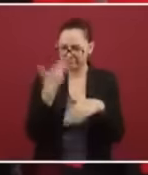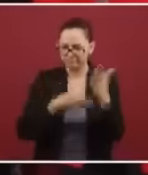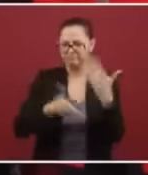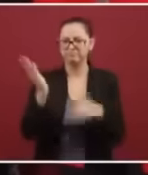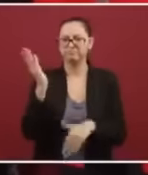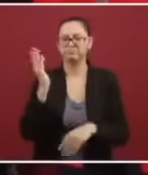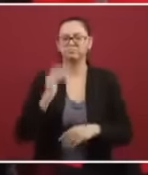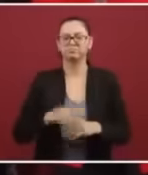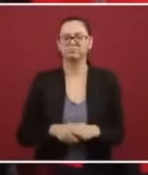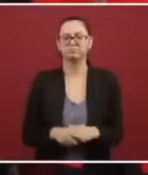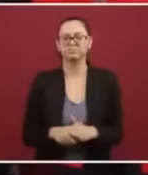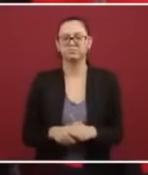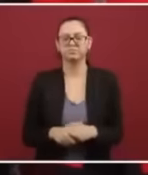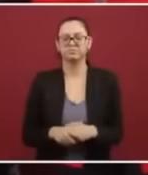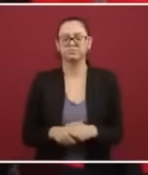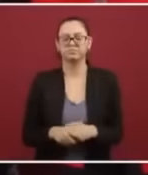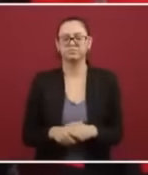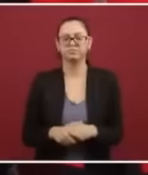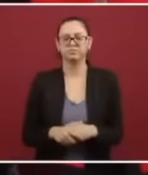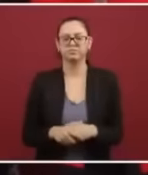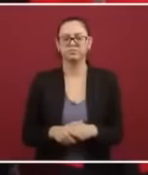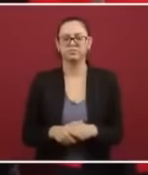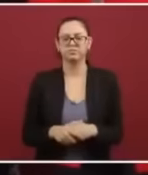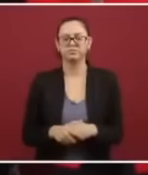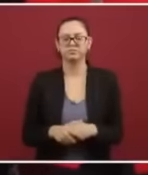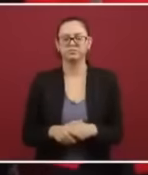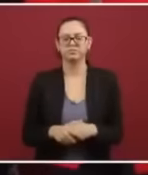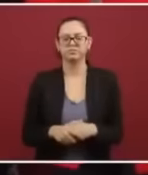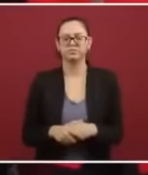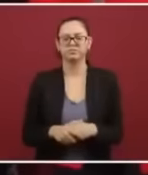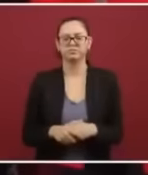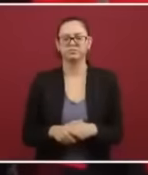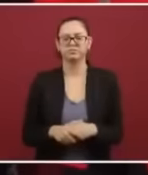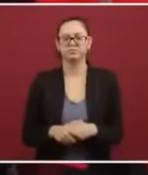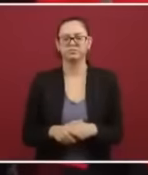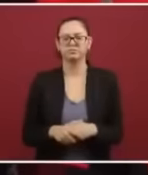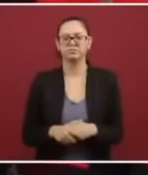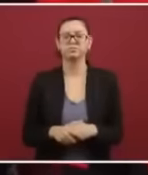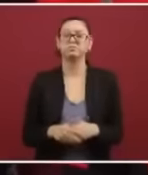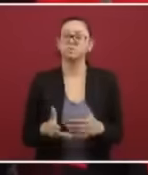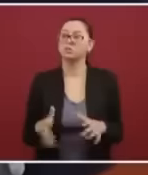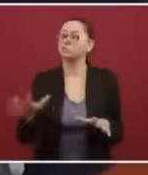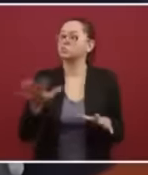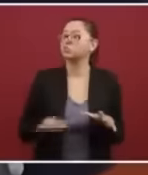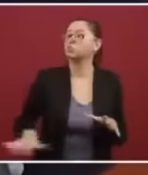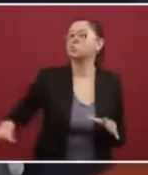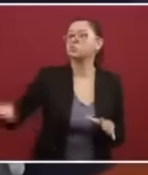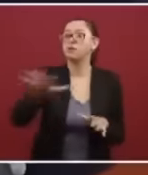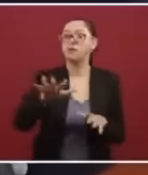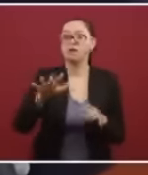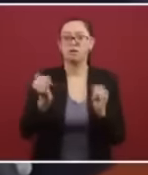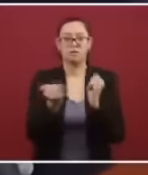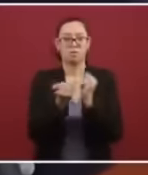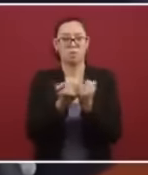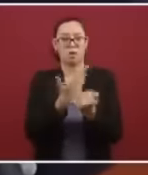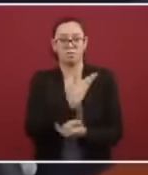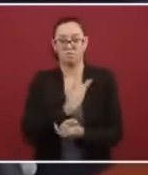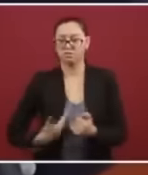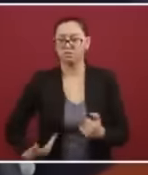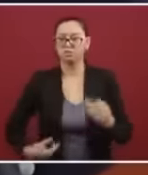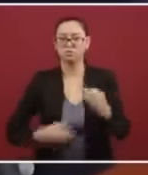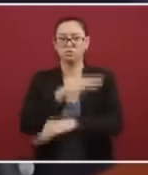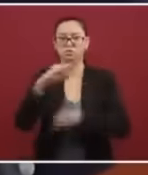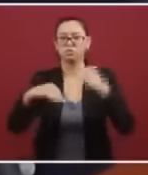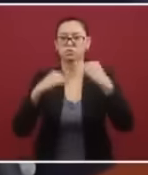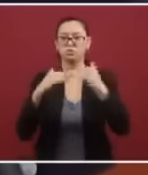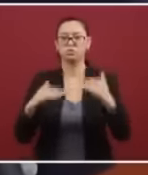Y esperamos que toda la sociedad, al igual que el presidente, nos veamos como iguales porque